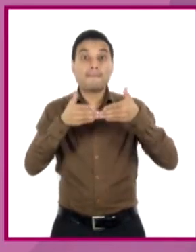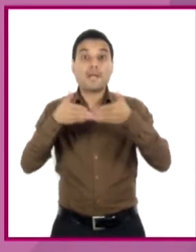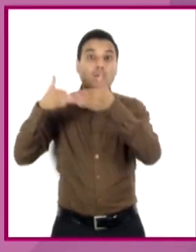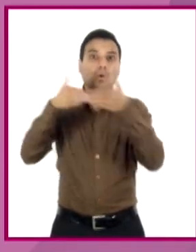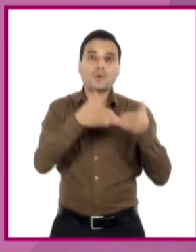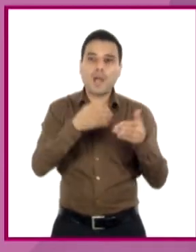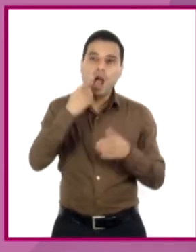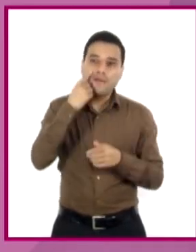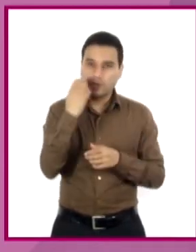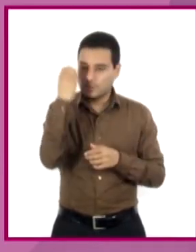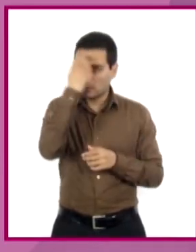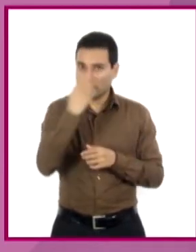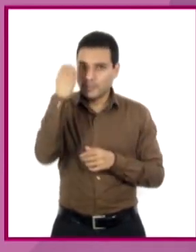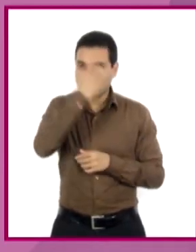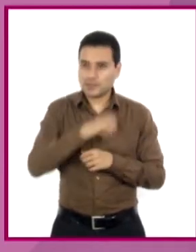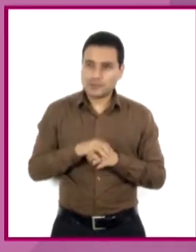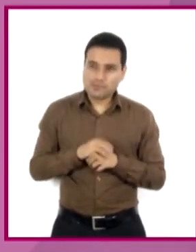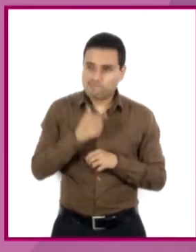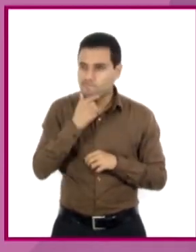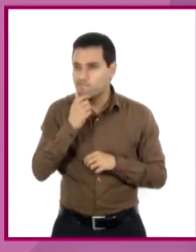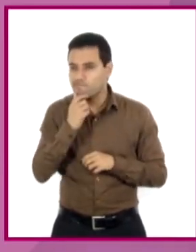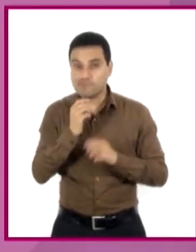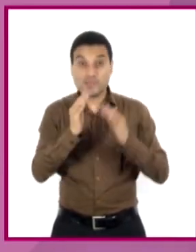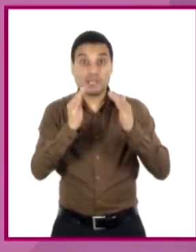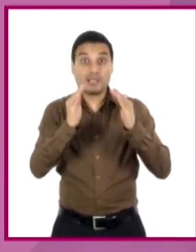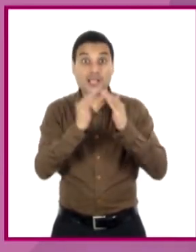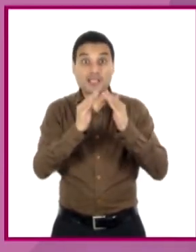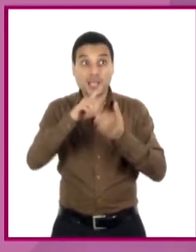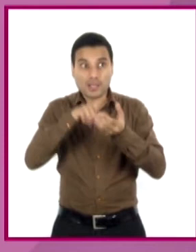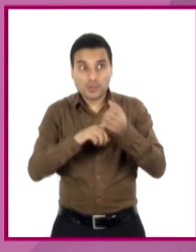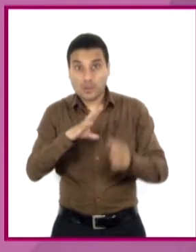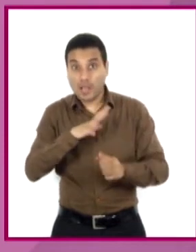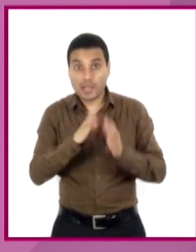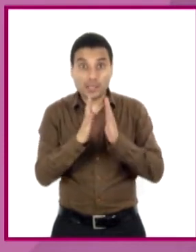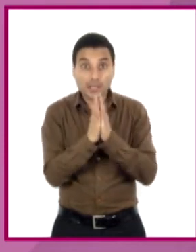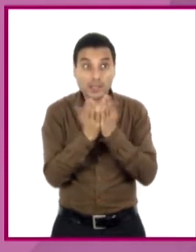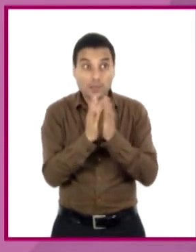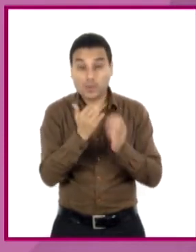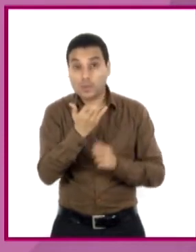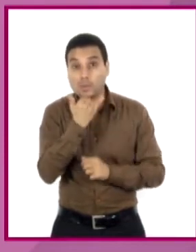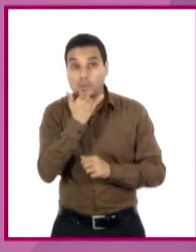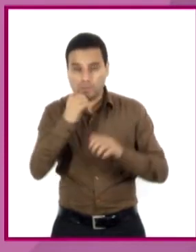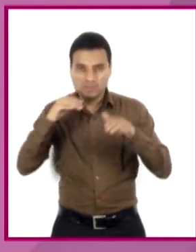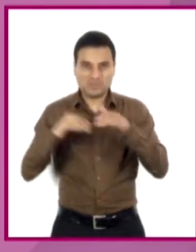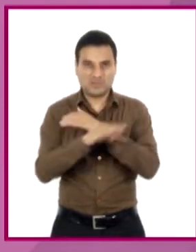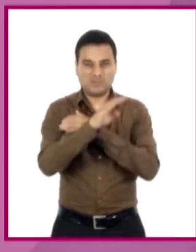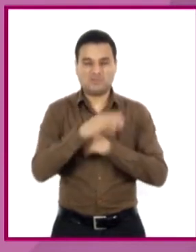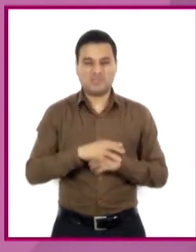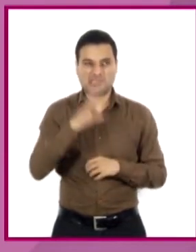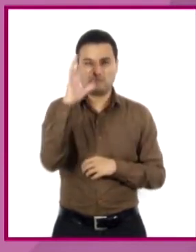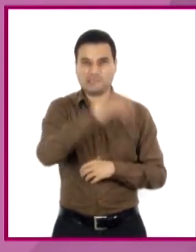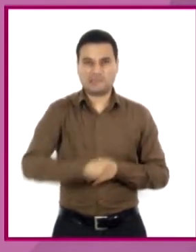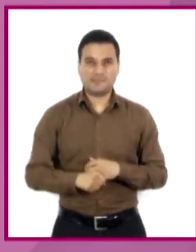Europa y revisaban las casas cuando se enteraban que algún libro lograba llegar a las colonias